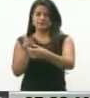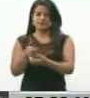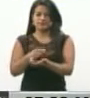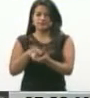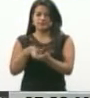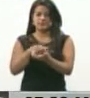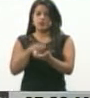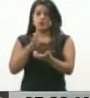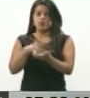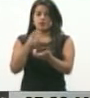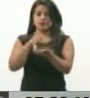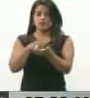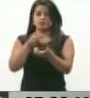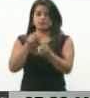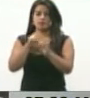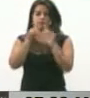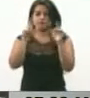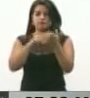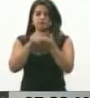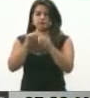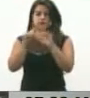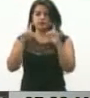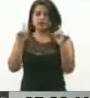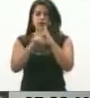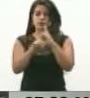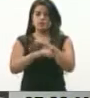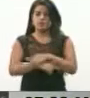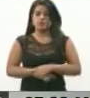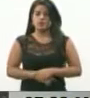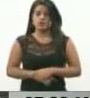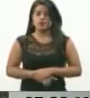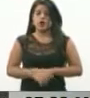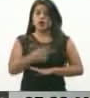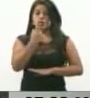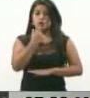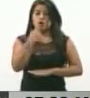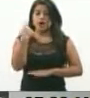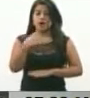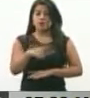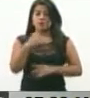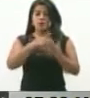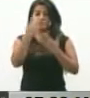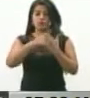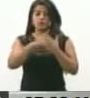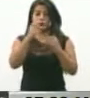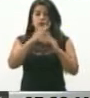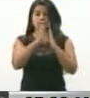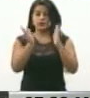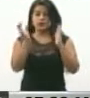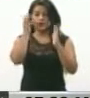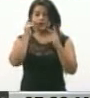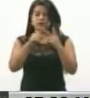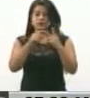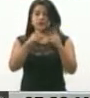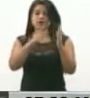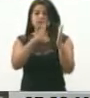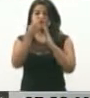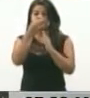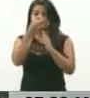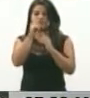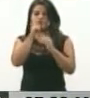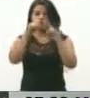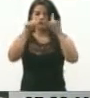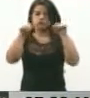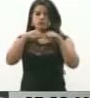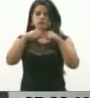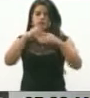podrás cambiar de pantalla. Paso 4. El botón rojo te mostrará la programación del día, el verde, el medallero olímpico, el amarillo,